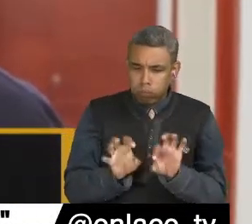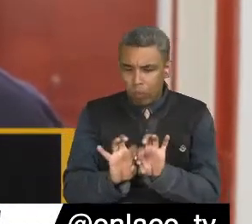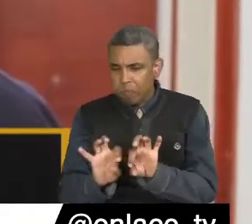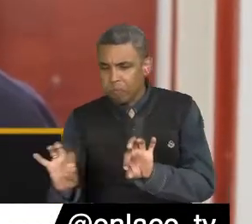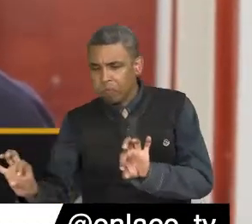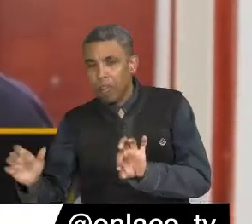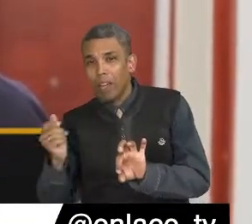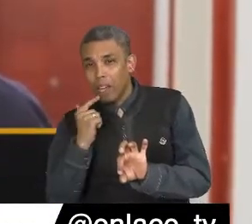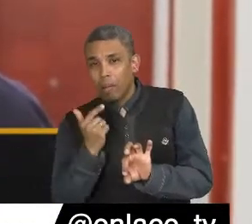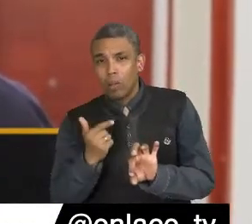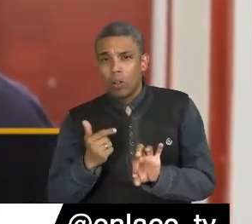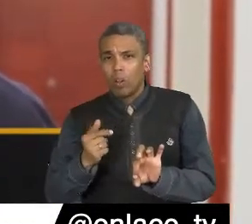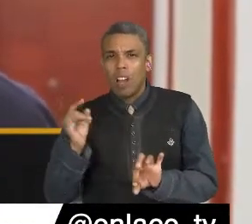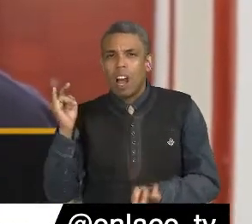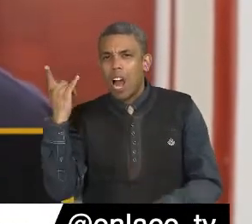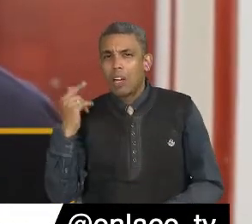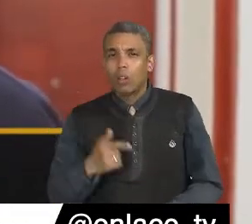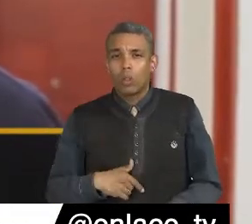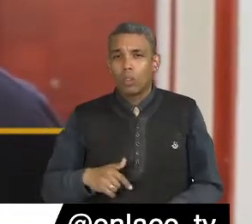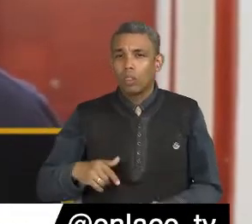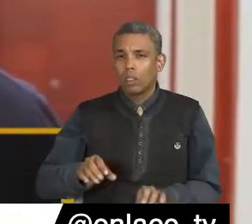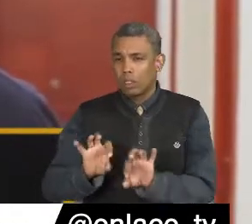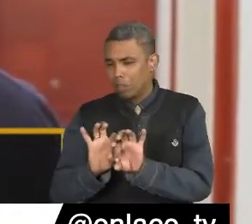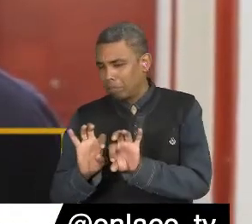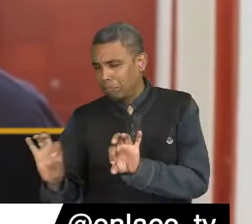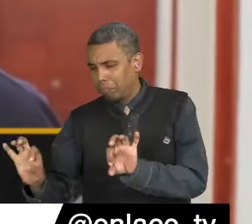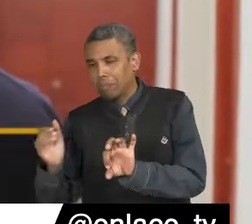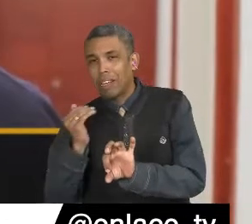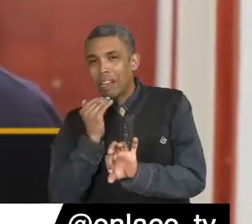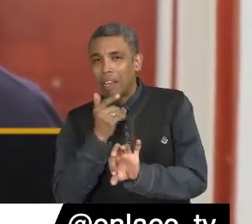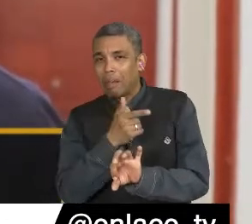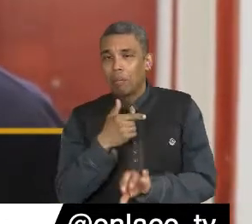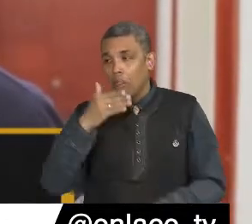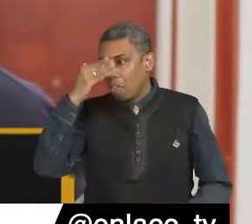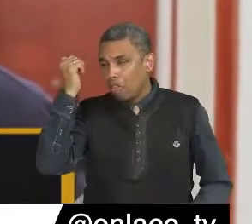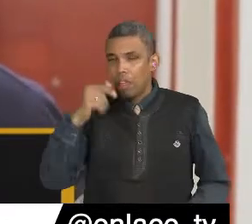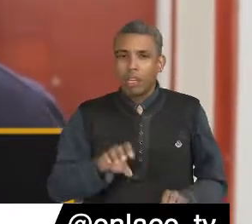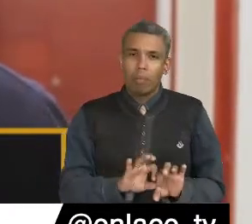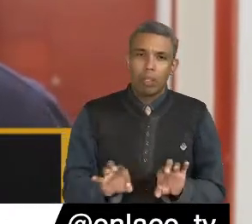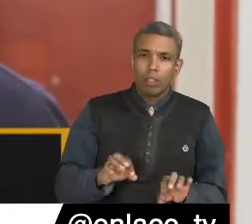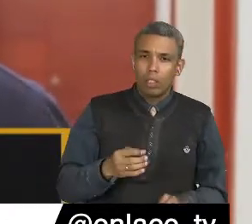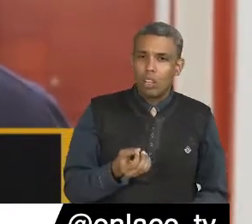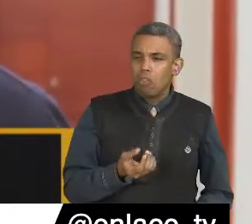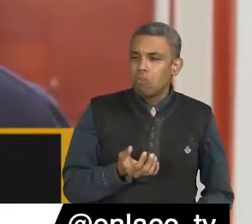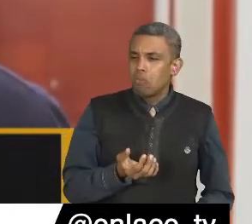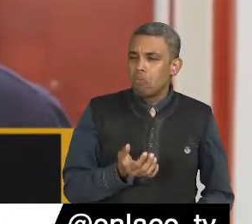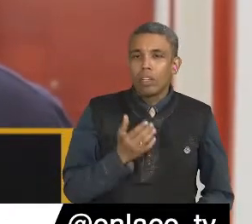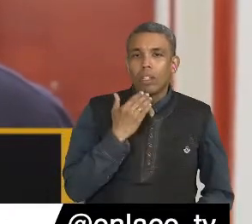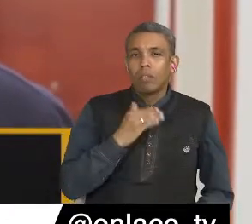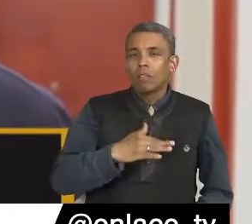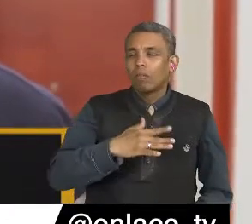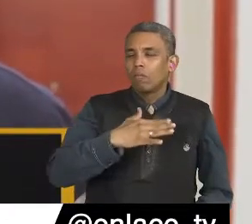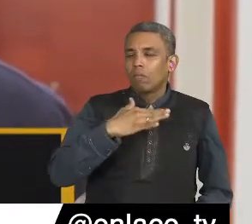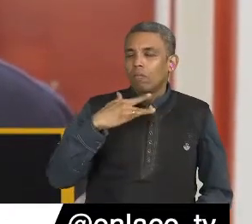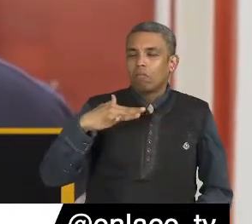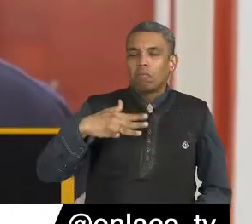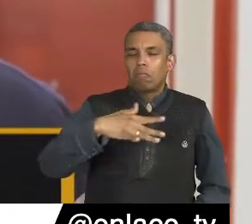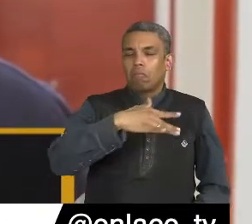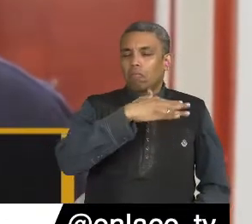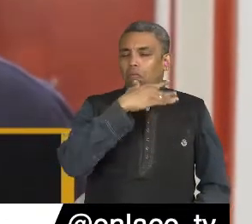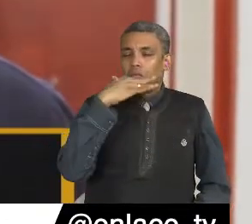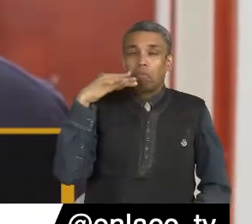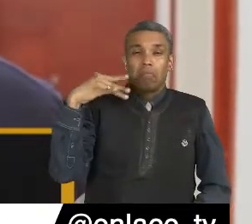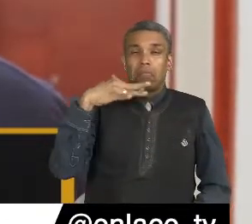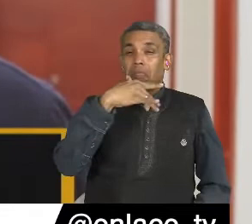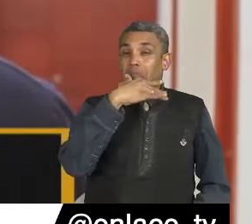una chispa puede ocasionar una explosión, o que un cortocircuito genere un incendio en la vivienda. Y a la